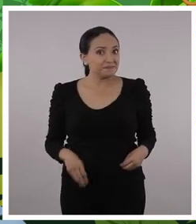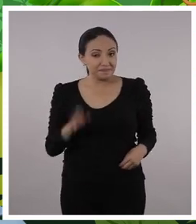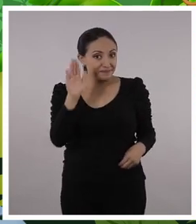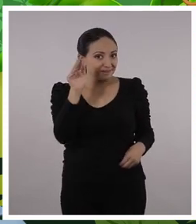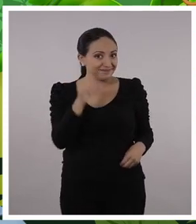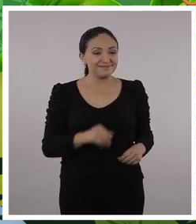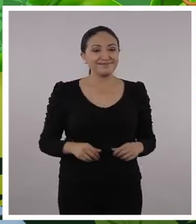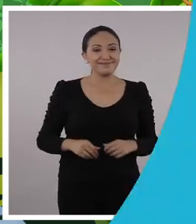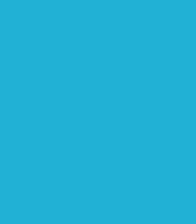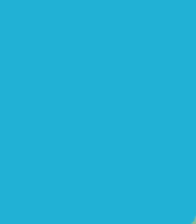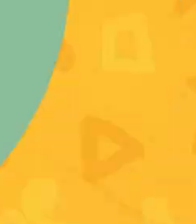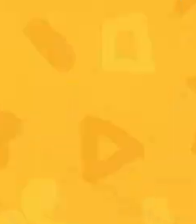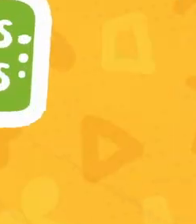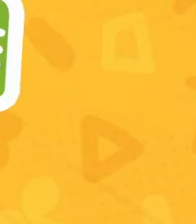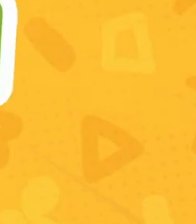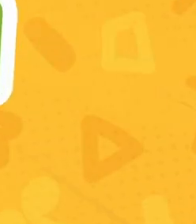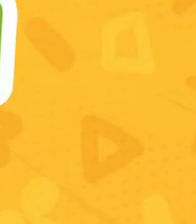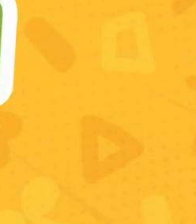yendo ella? ¡Vamos con Vela!